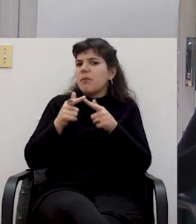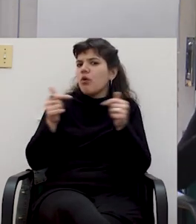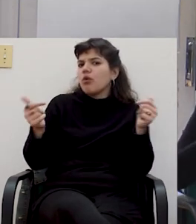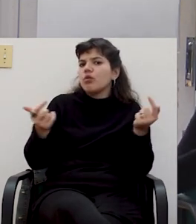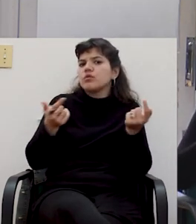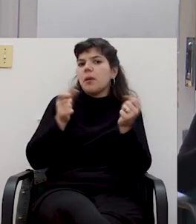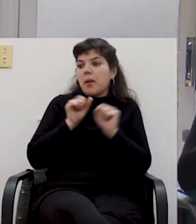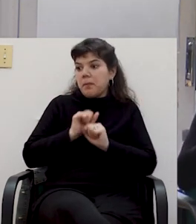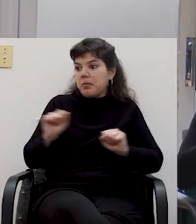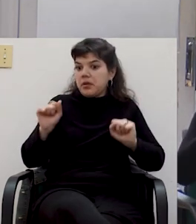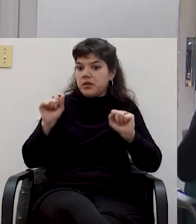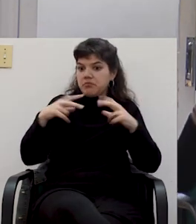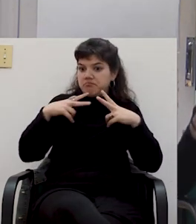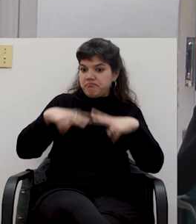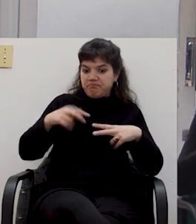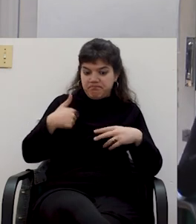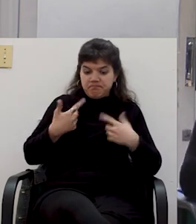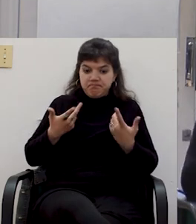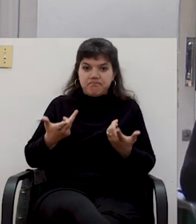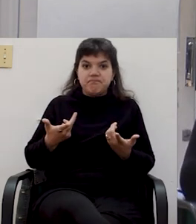poder actuar de una manera